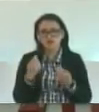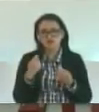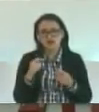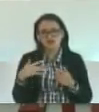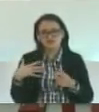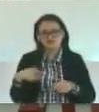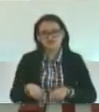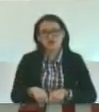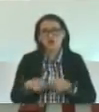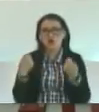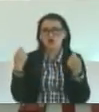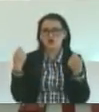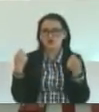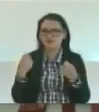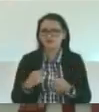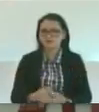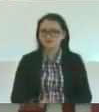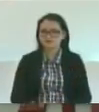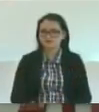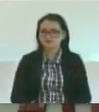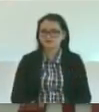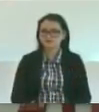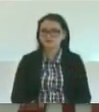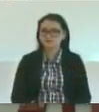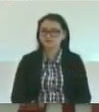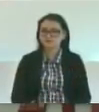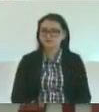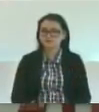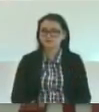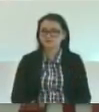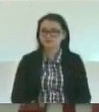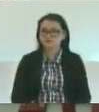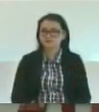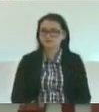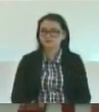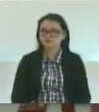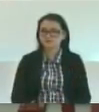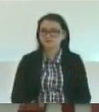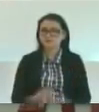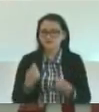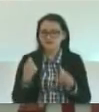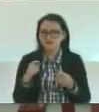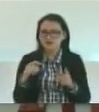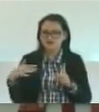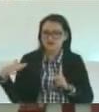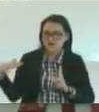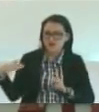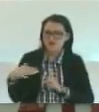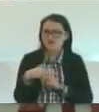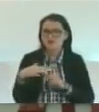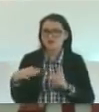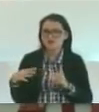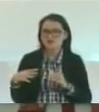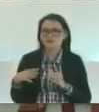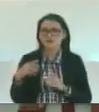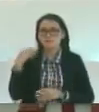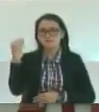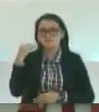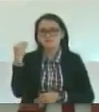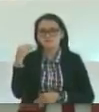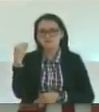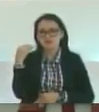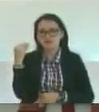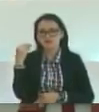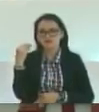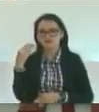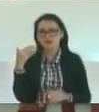aplastar al menos poderoso, trato de someter a todos para que piensen y actúen de